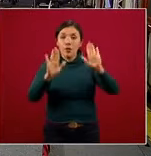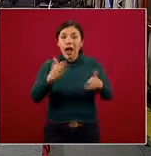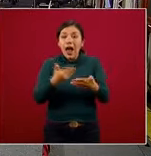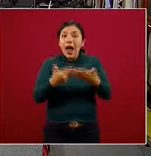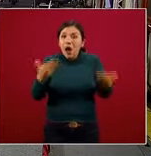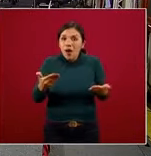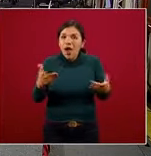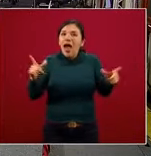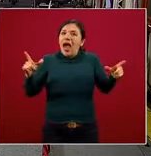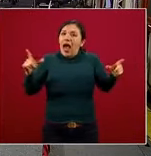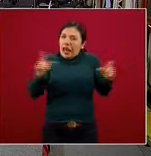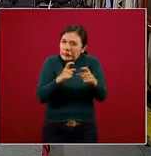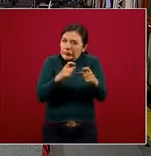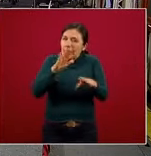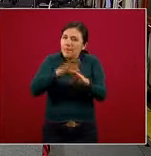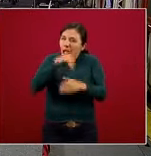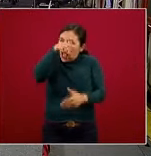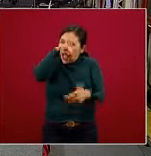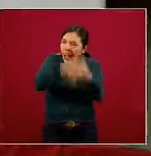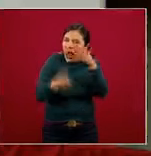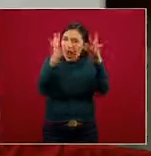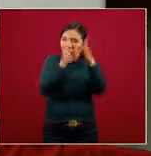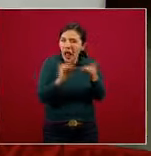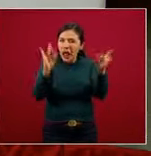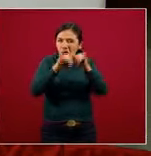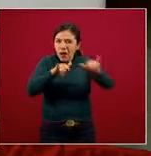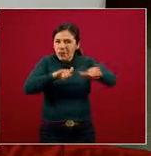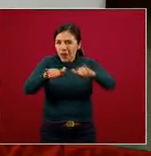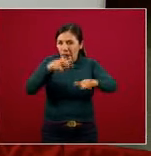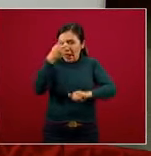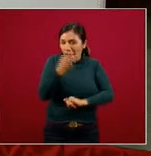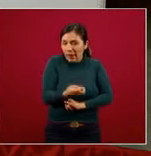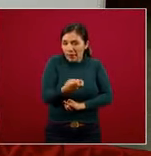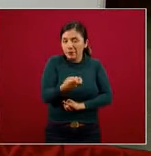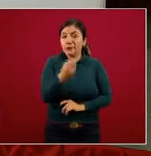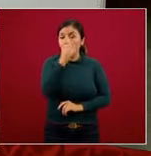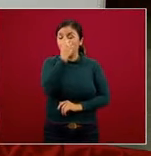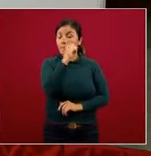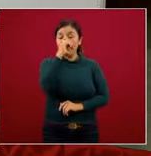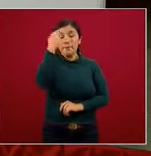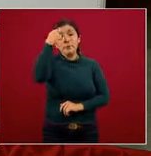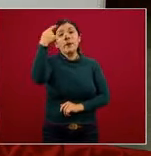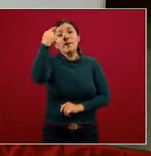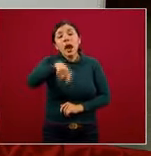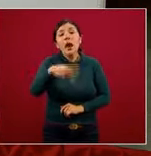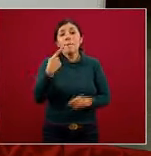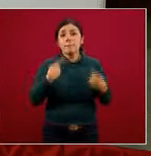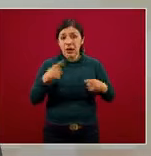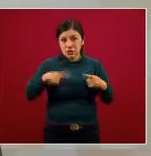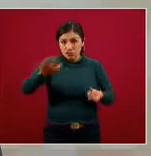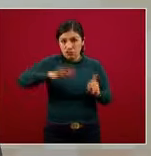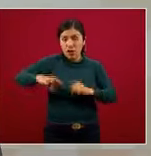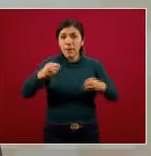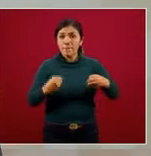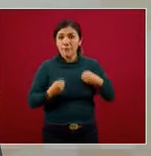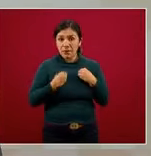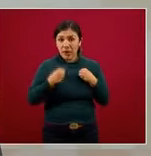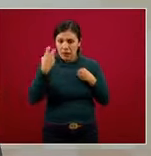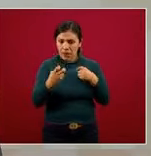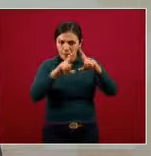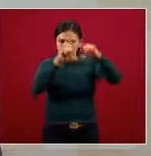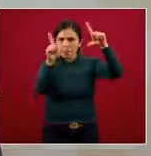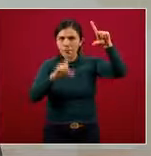un nivel más detallado, más profundo de la geografía nacional para que las personas que viven en todo el